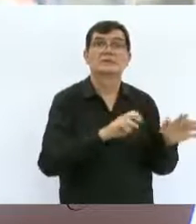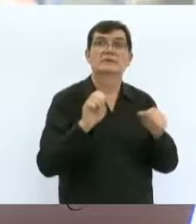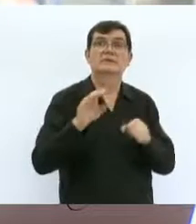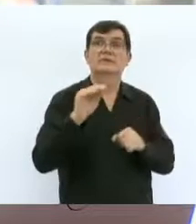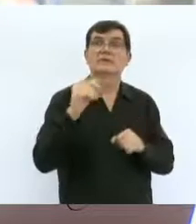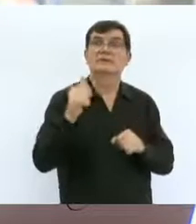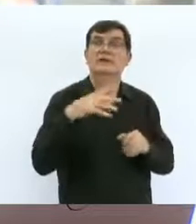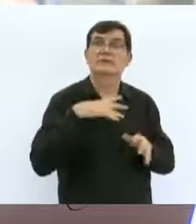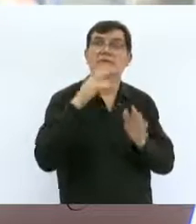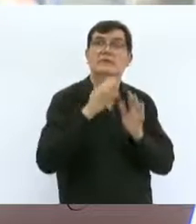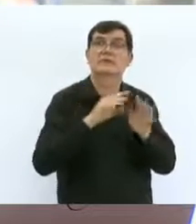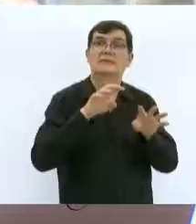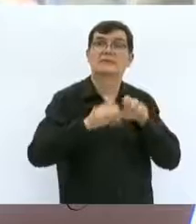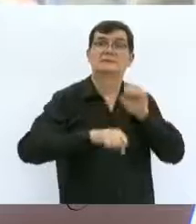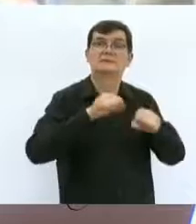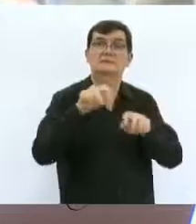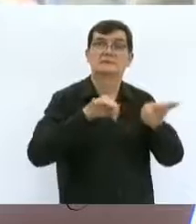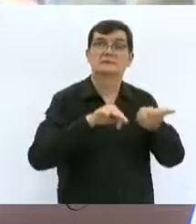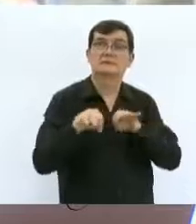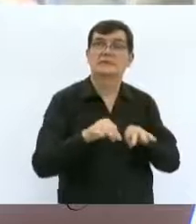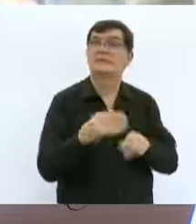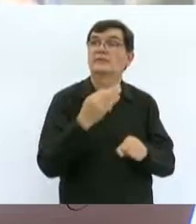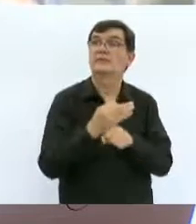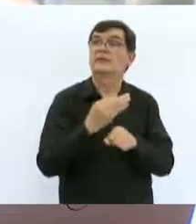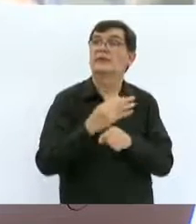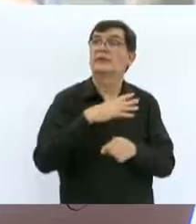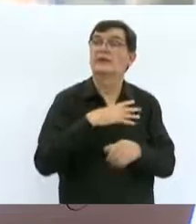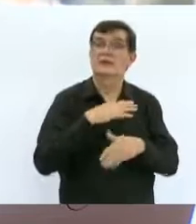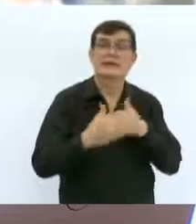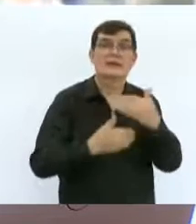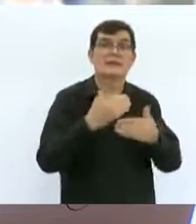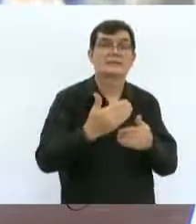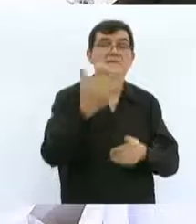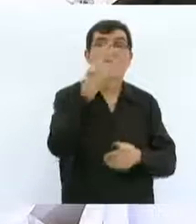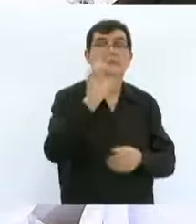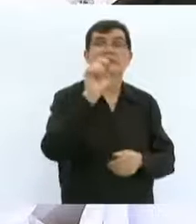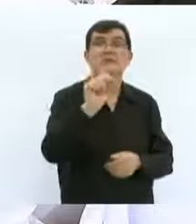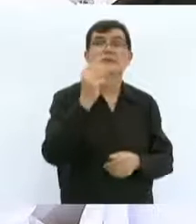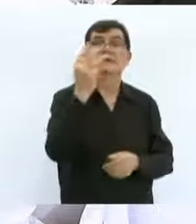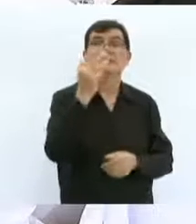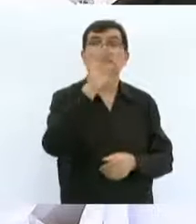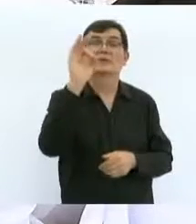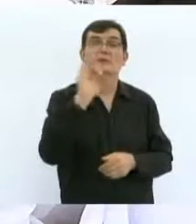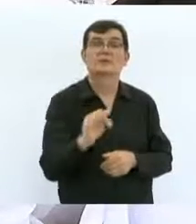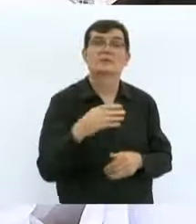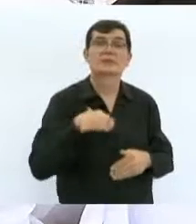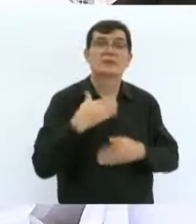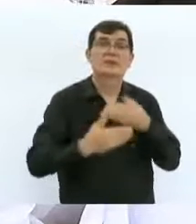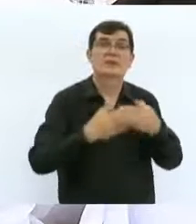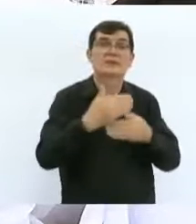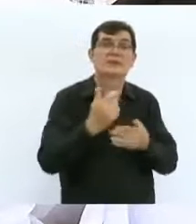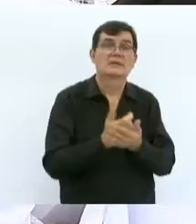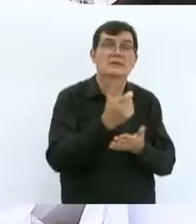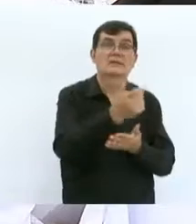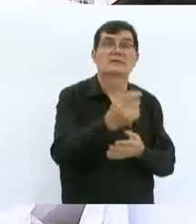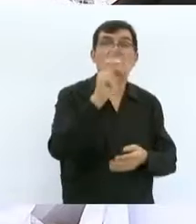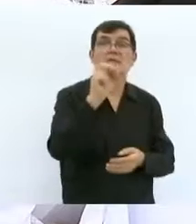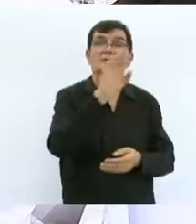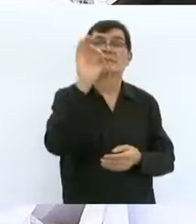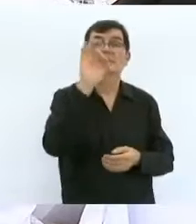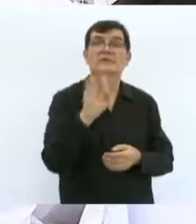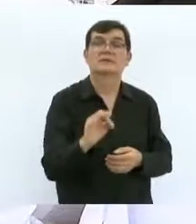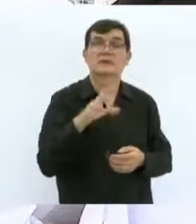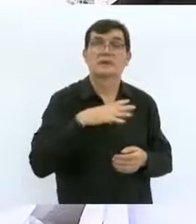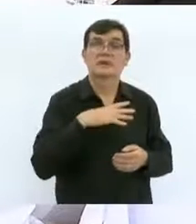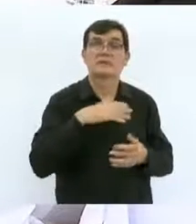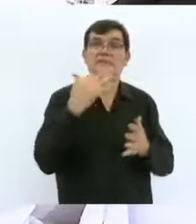empleos a la fecha tenemos un avance del 10.3 por ciento y un avance financiero del 30 por ciento